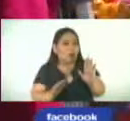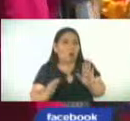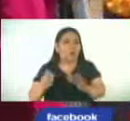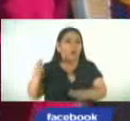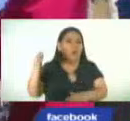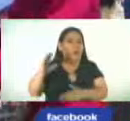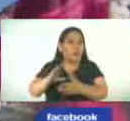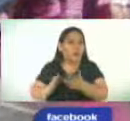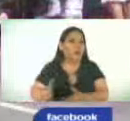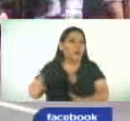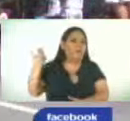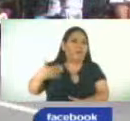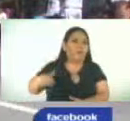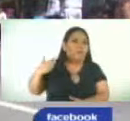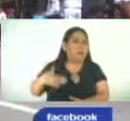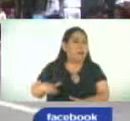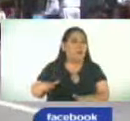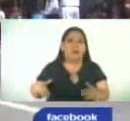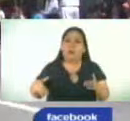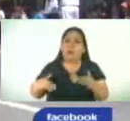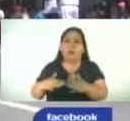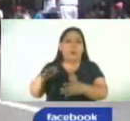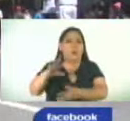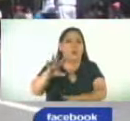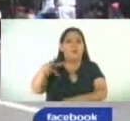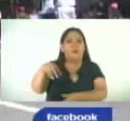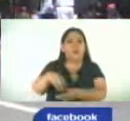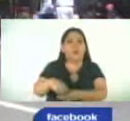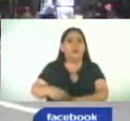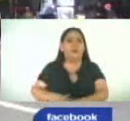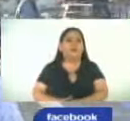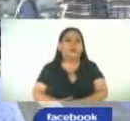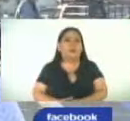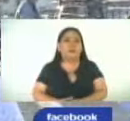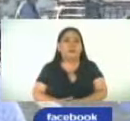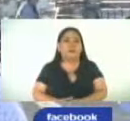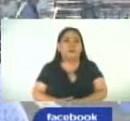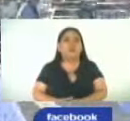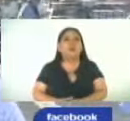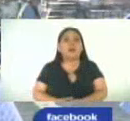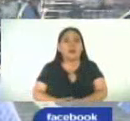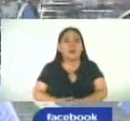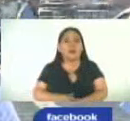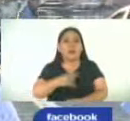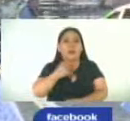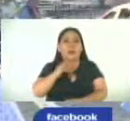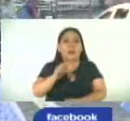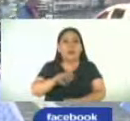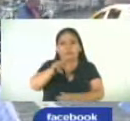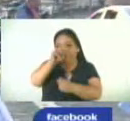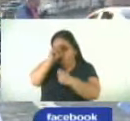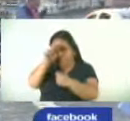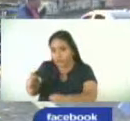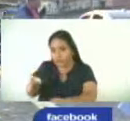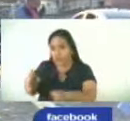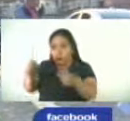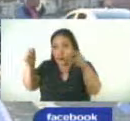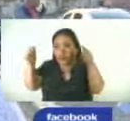de Mexicanos seguirán siendo parte de estas celebraciones. También nuevamente en honor a la Virgen de la